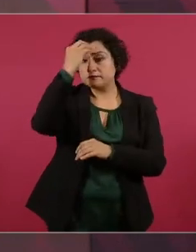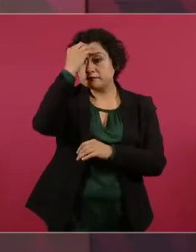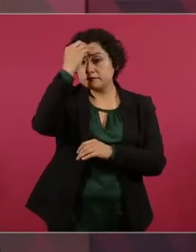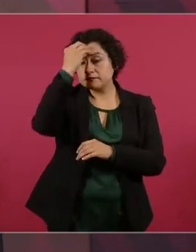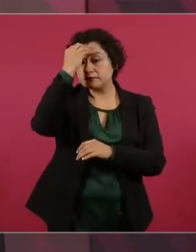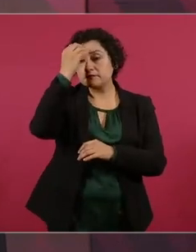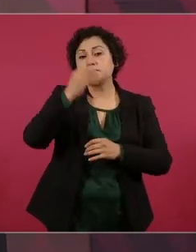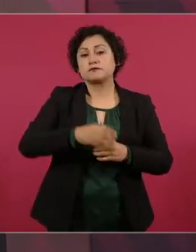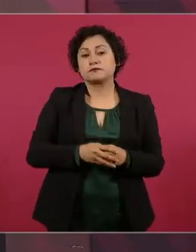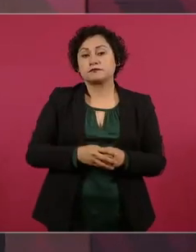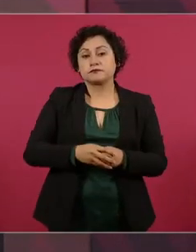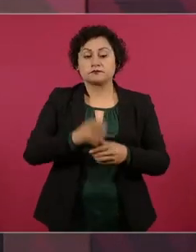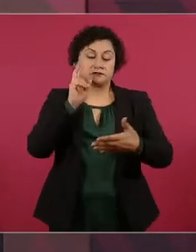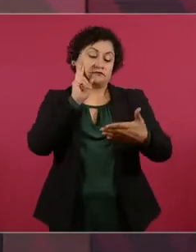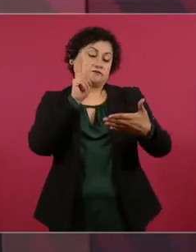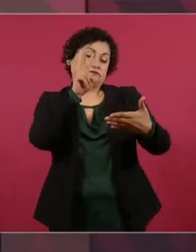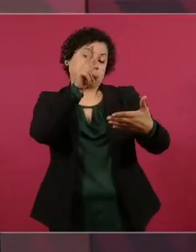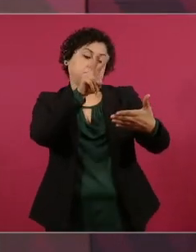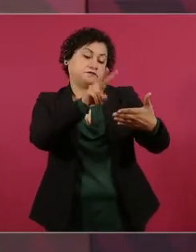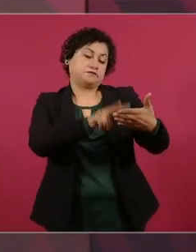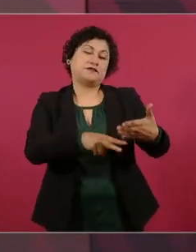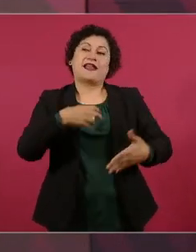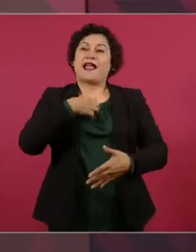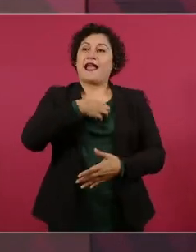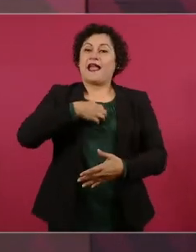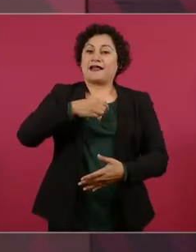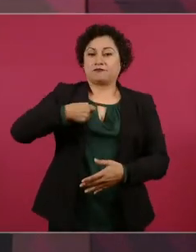y nos pusimos muy contentos porque esa era